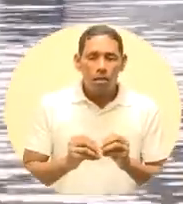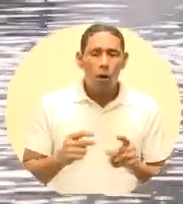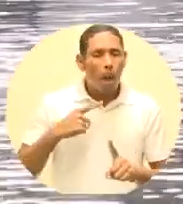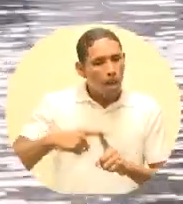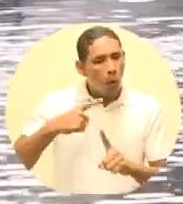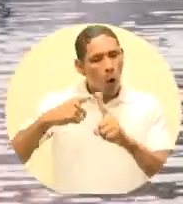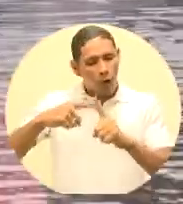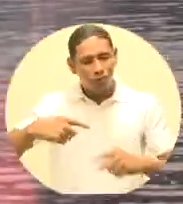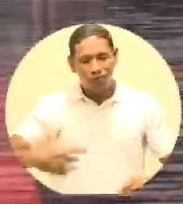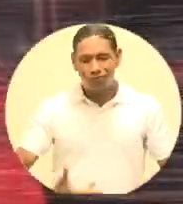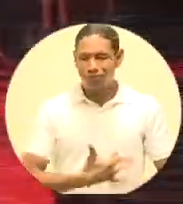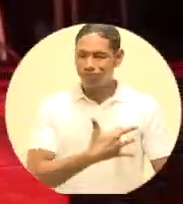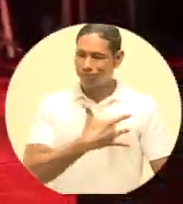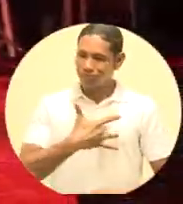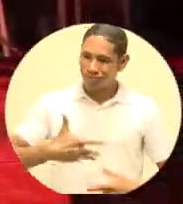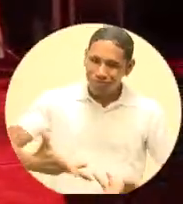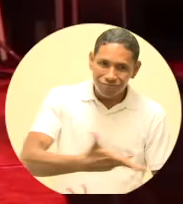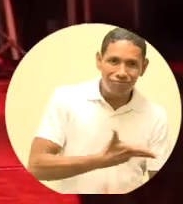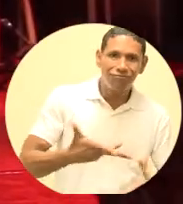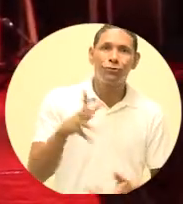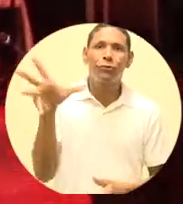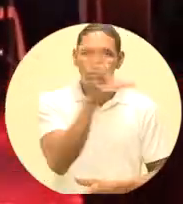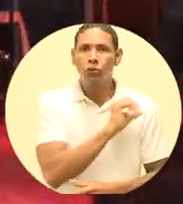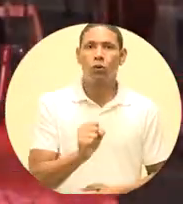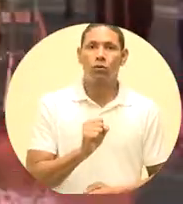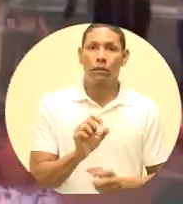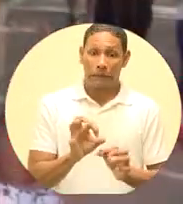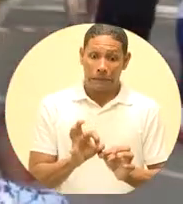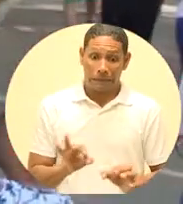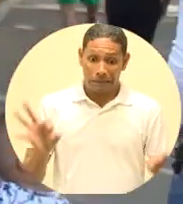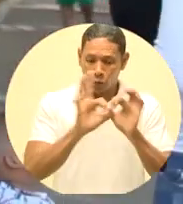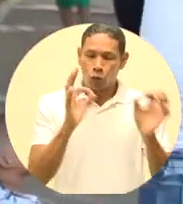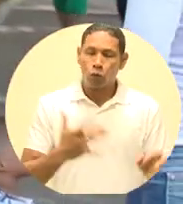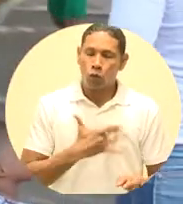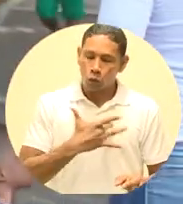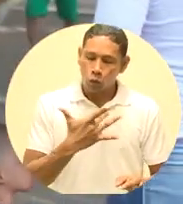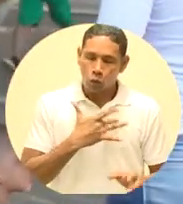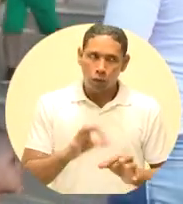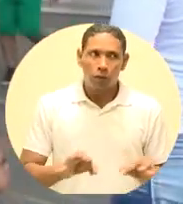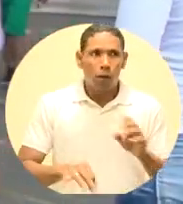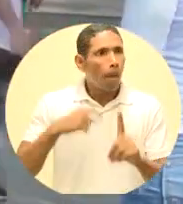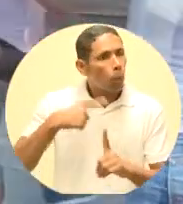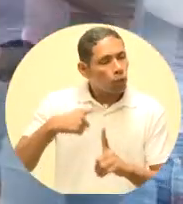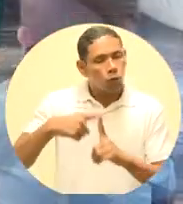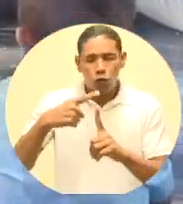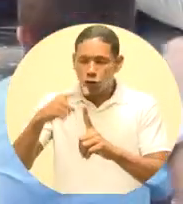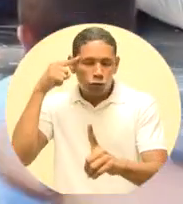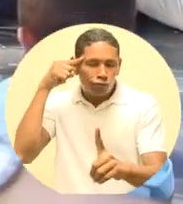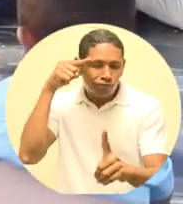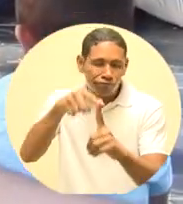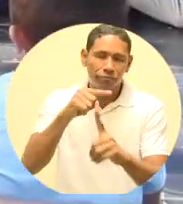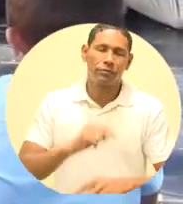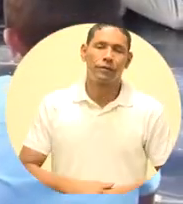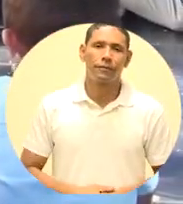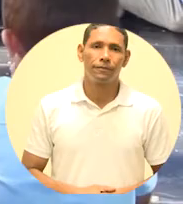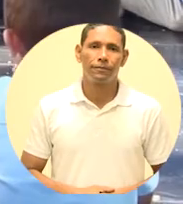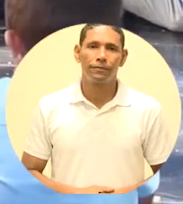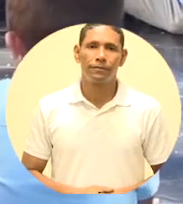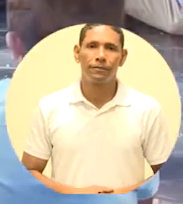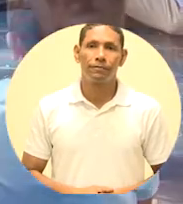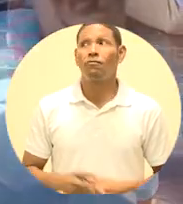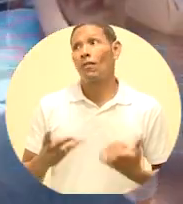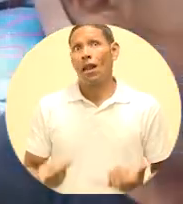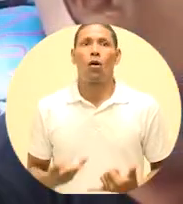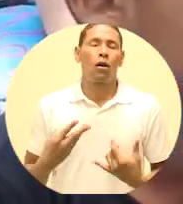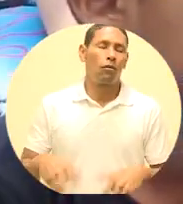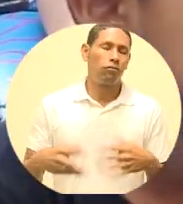para buenas energías para todos, que en realidad es la fuente que necesitamos para asumir todos los proyectos que vienen en este